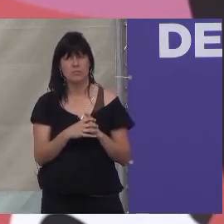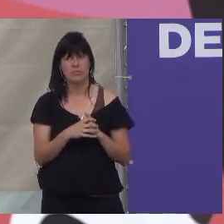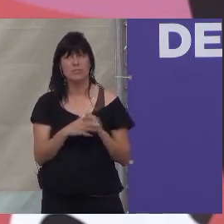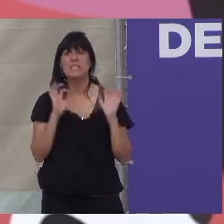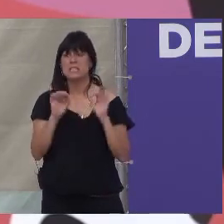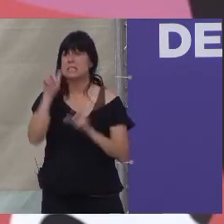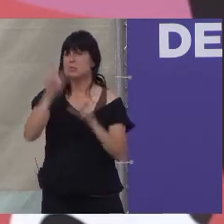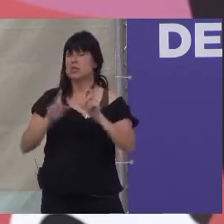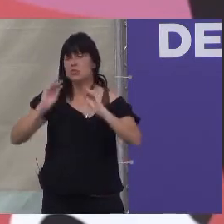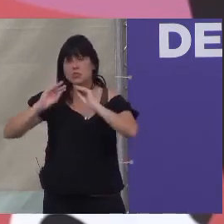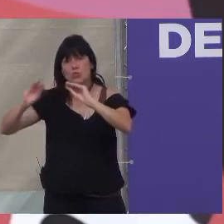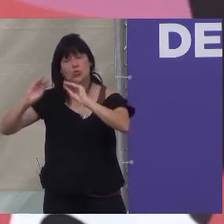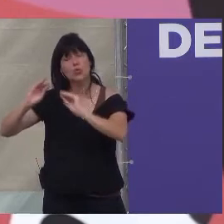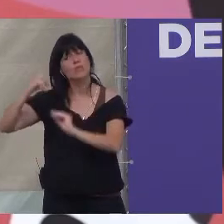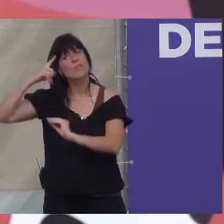sus propias creencias,